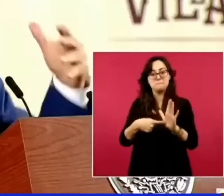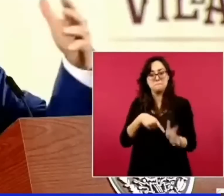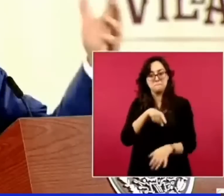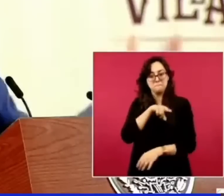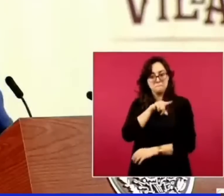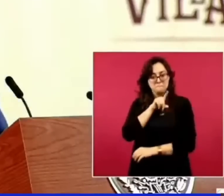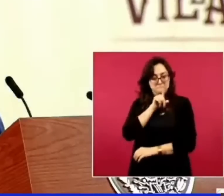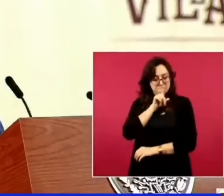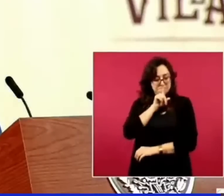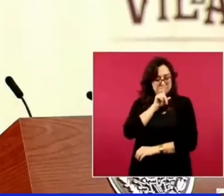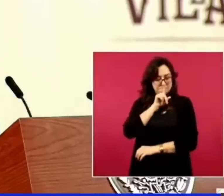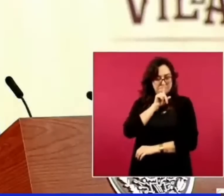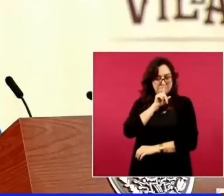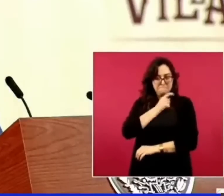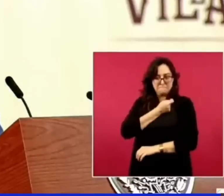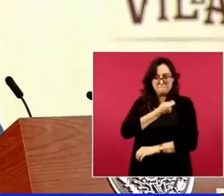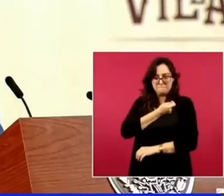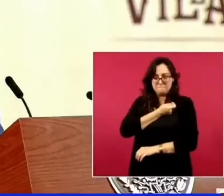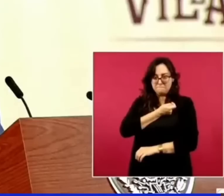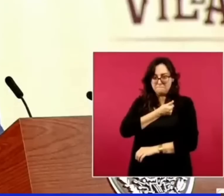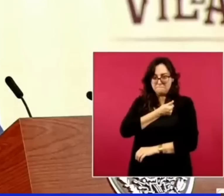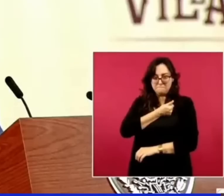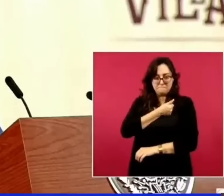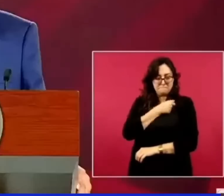no dicen nada.